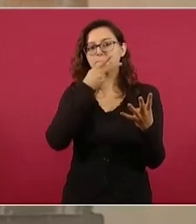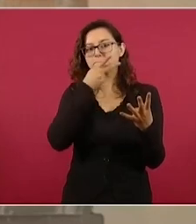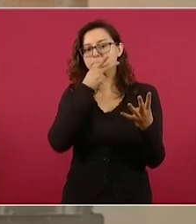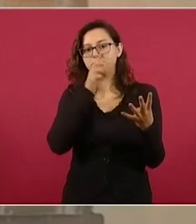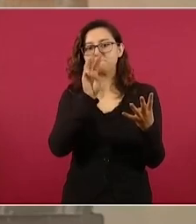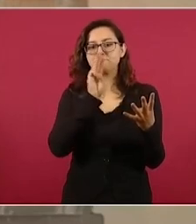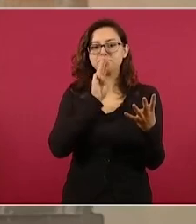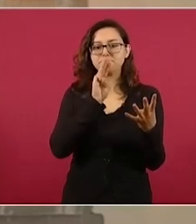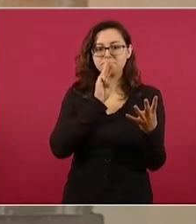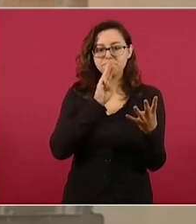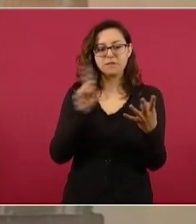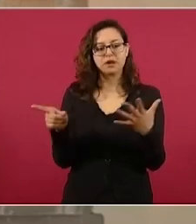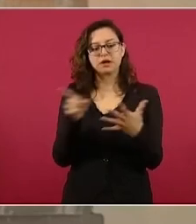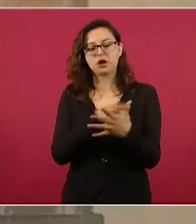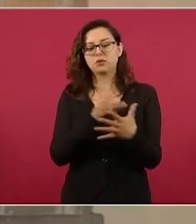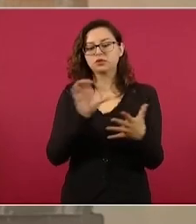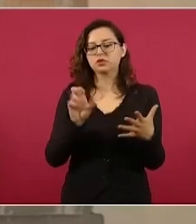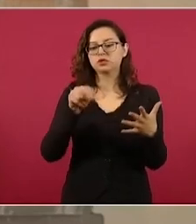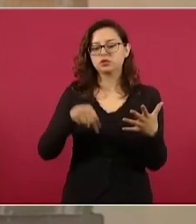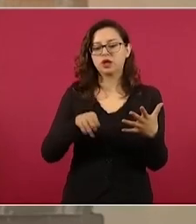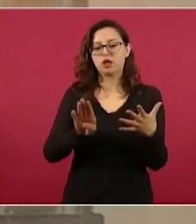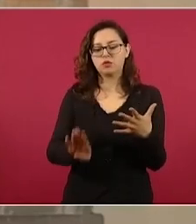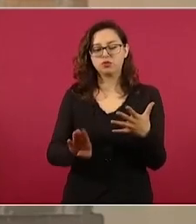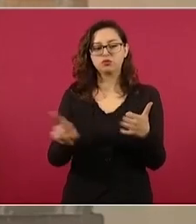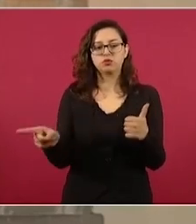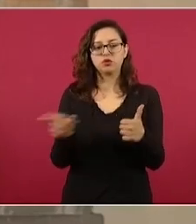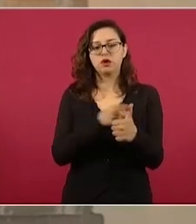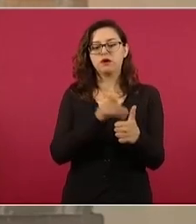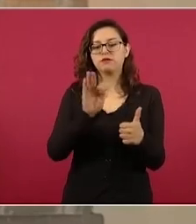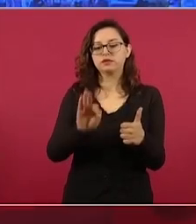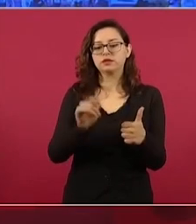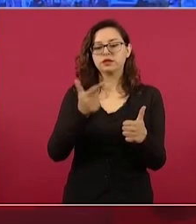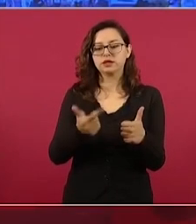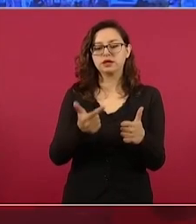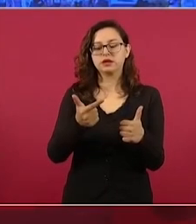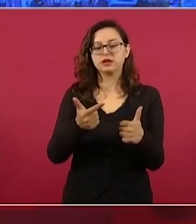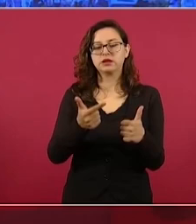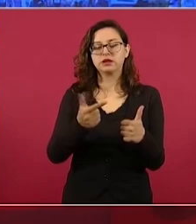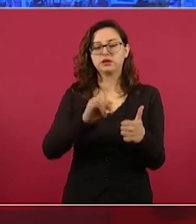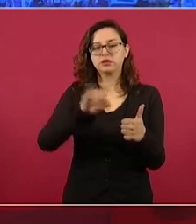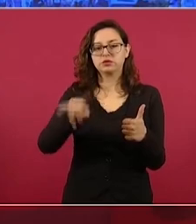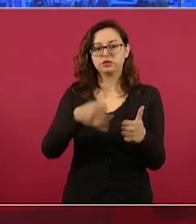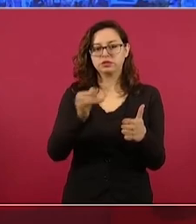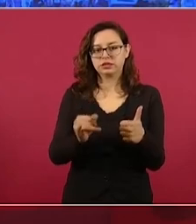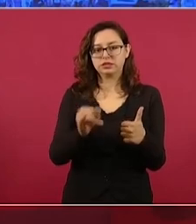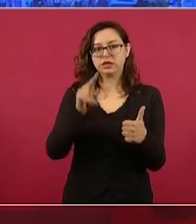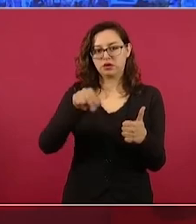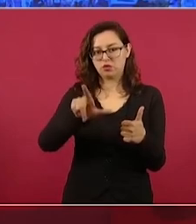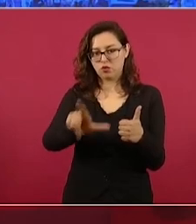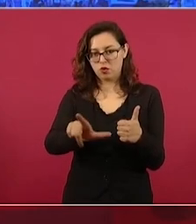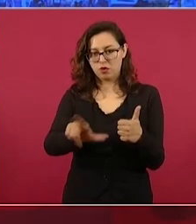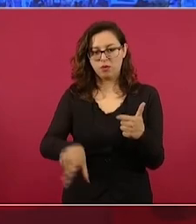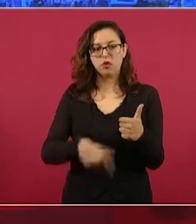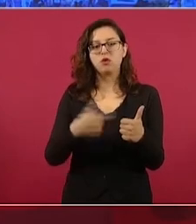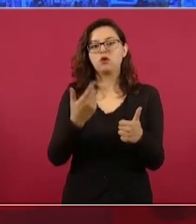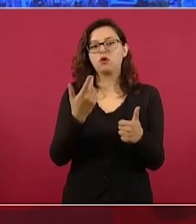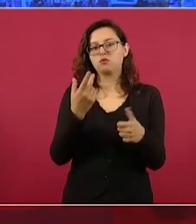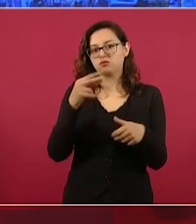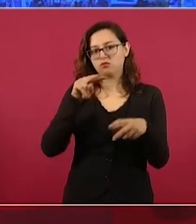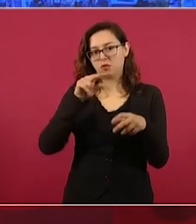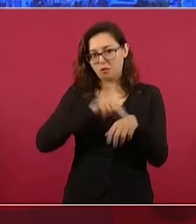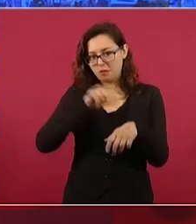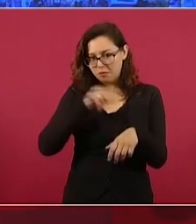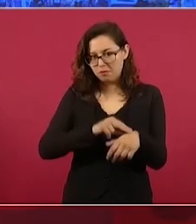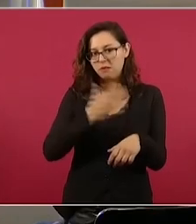víctima, la Comisión Nacional de Búsqueda, así como la Fiscalía General de Justicia de Nuevo León, con sus peritos y médicos de